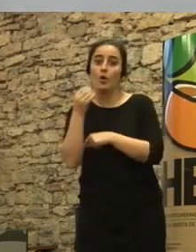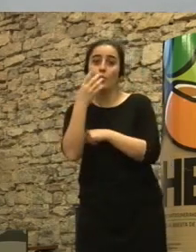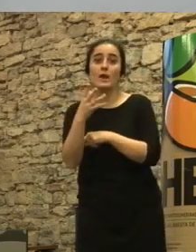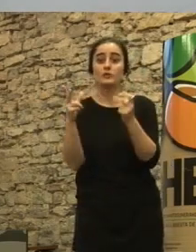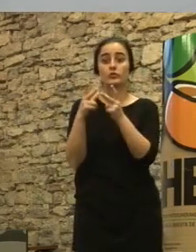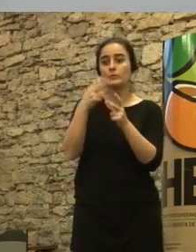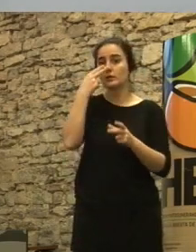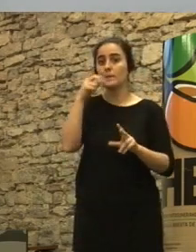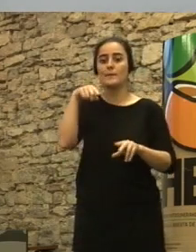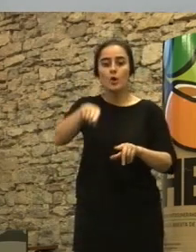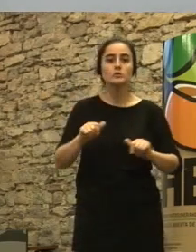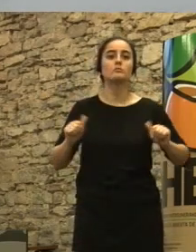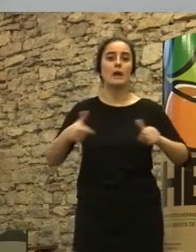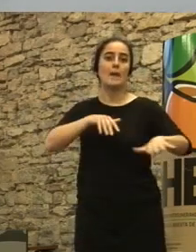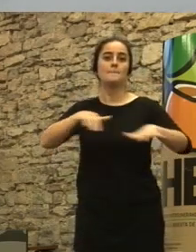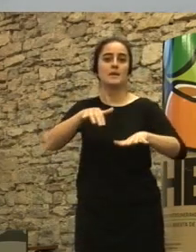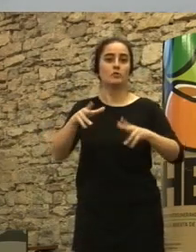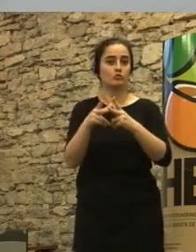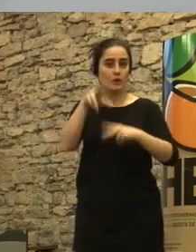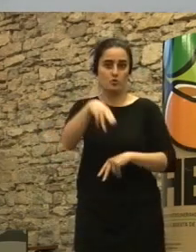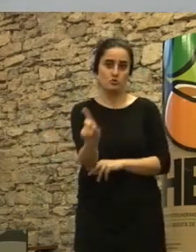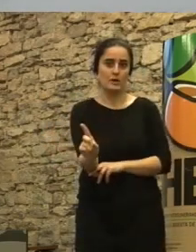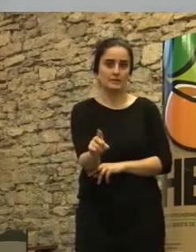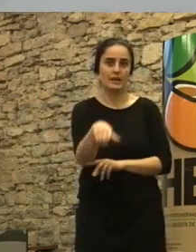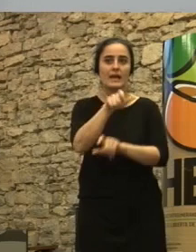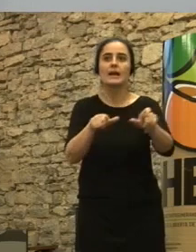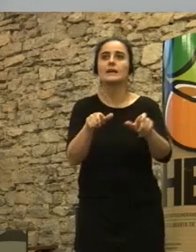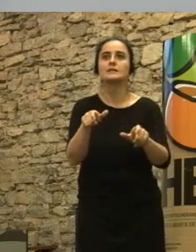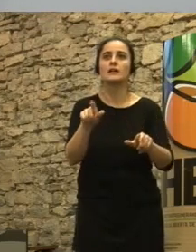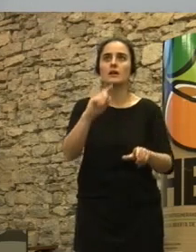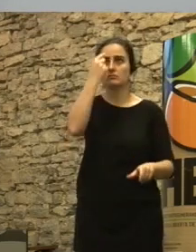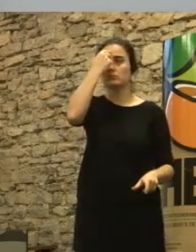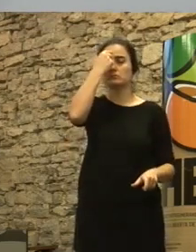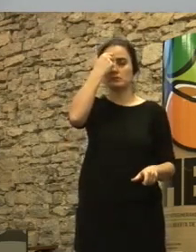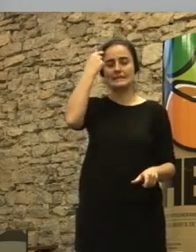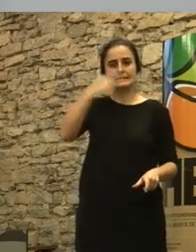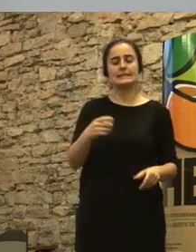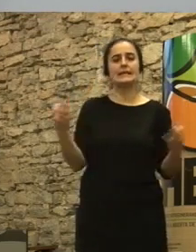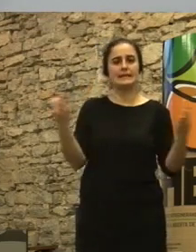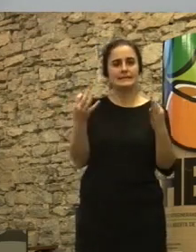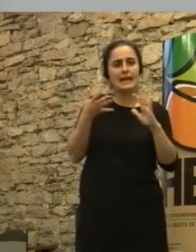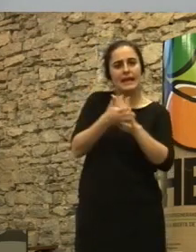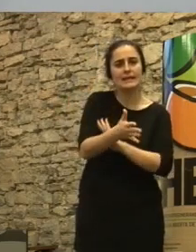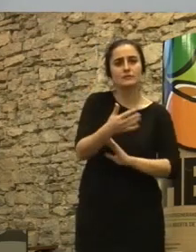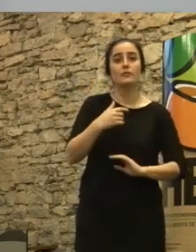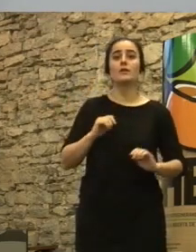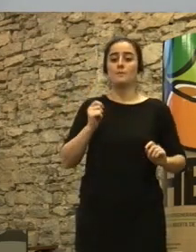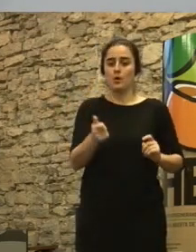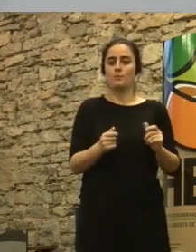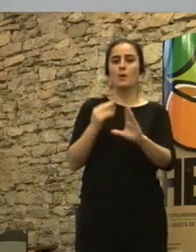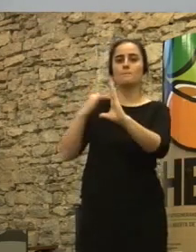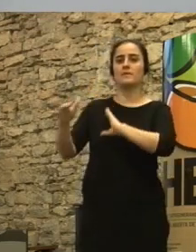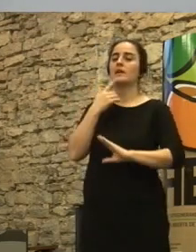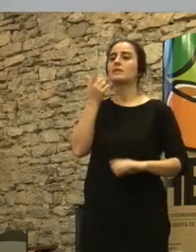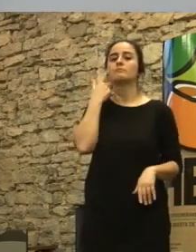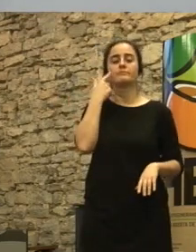pero no es un emprendedor social. ¿Vale? Gente que capta qué es un emprendedor social y nos va mandando. Dice, mira, he visto